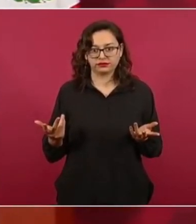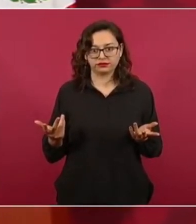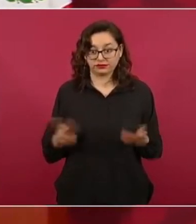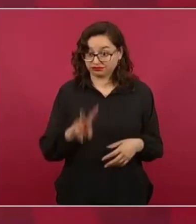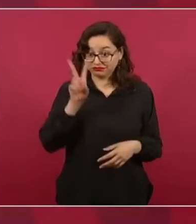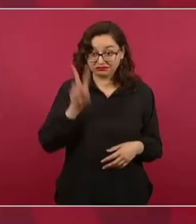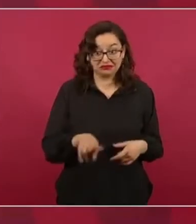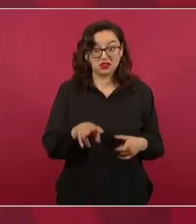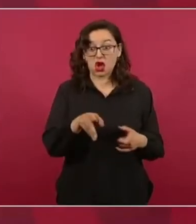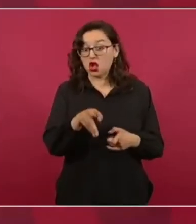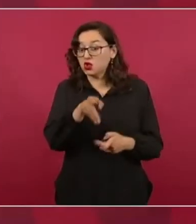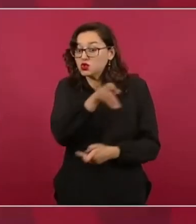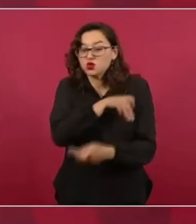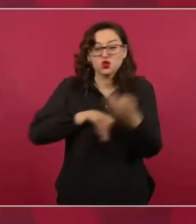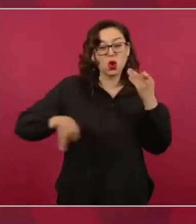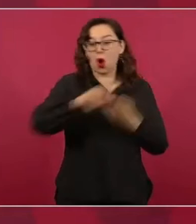Y van a ver